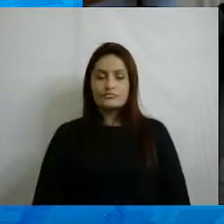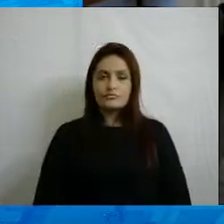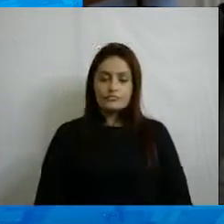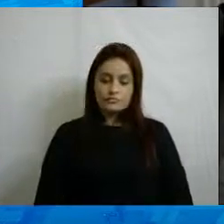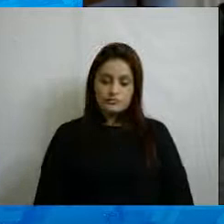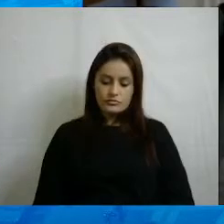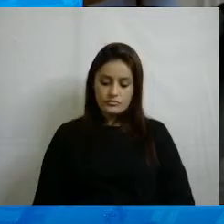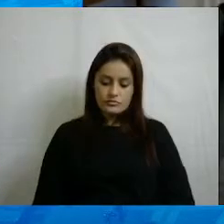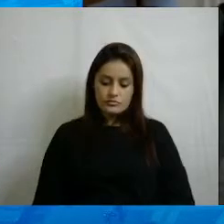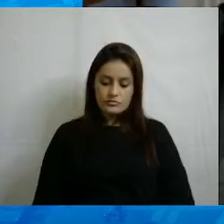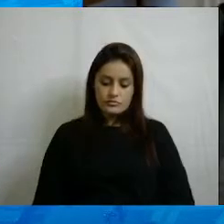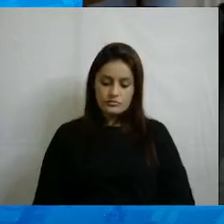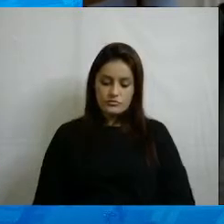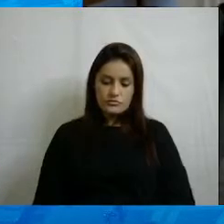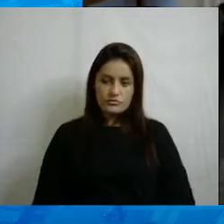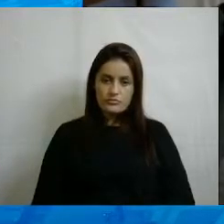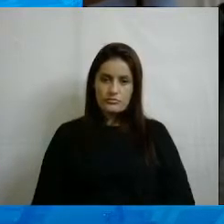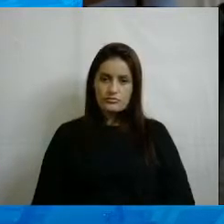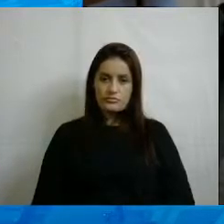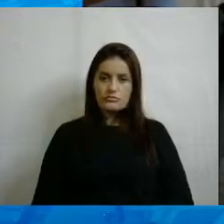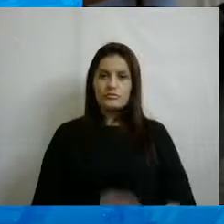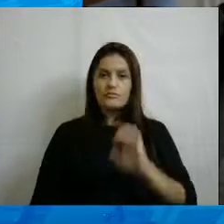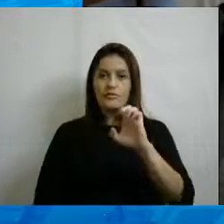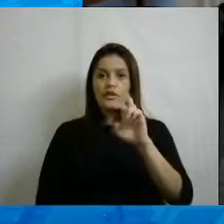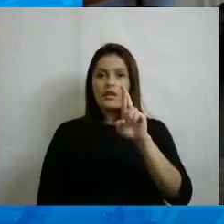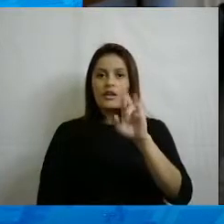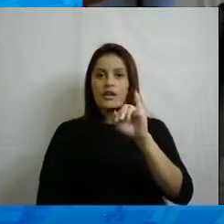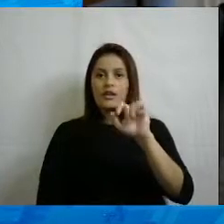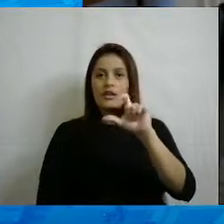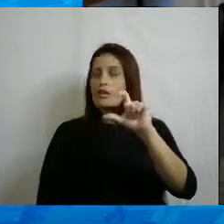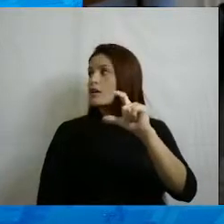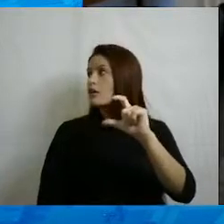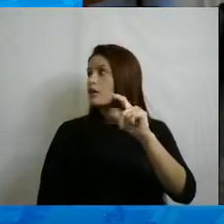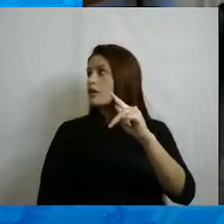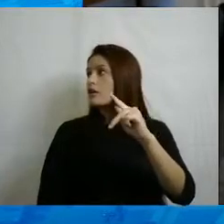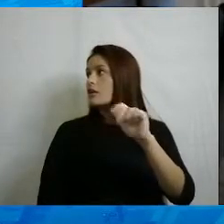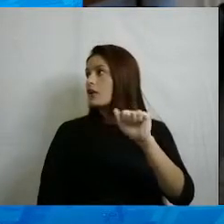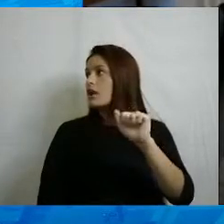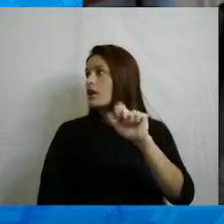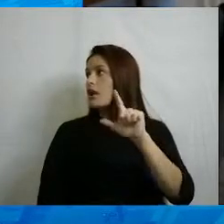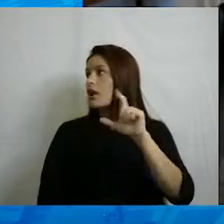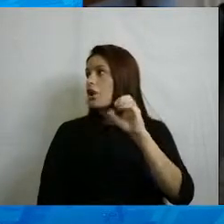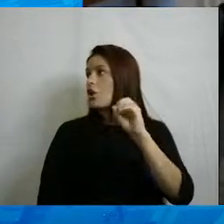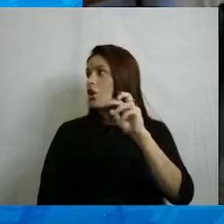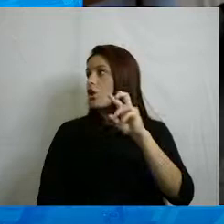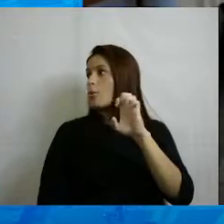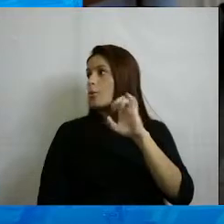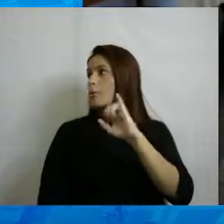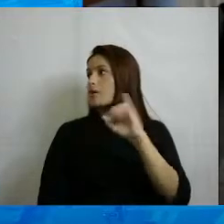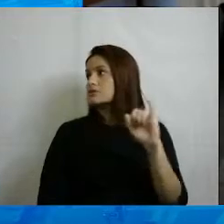favor. La señora Hilda López. Señora Hilda López.